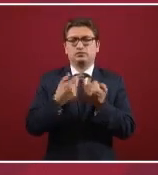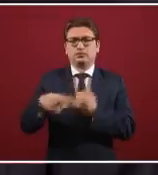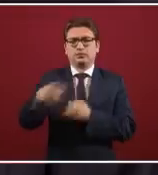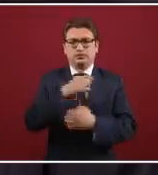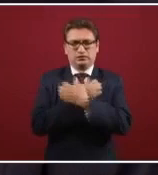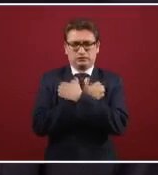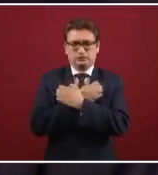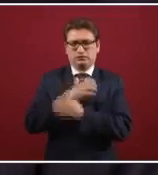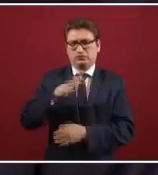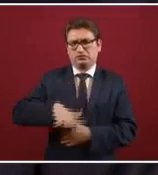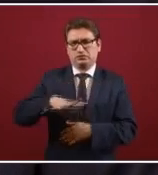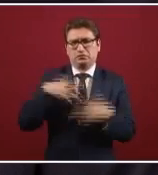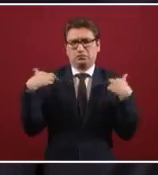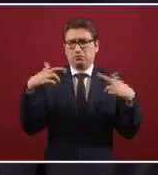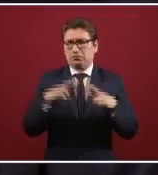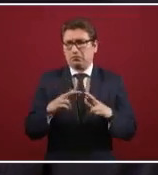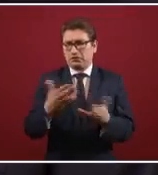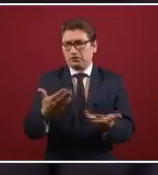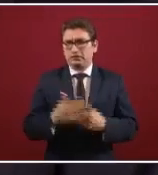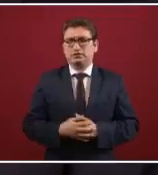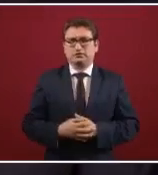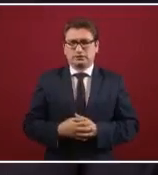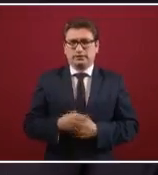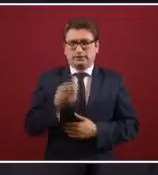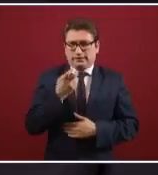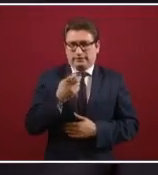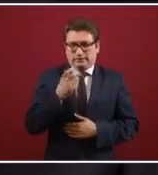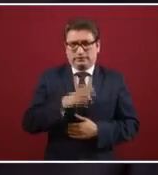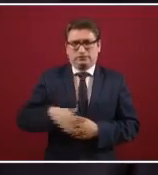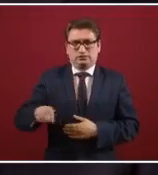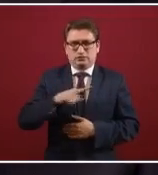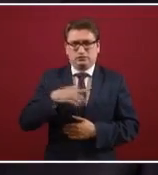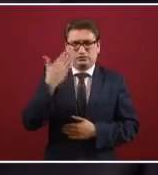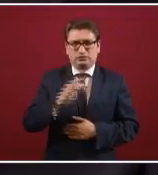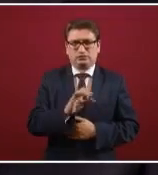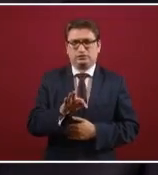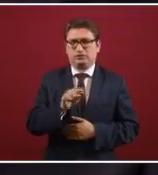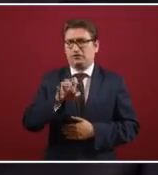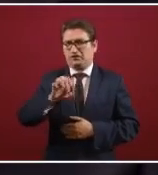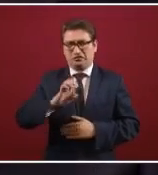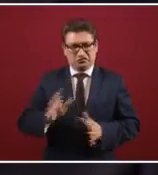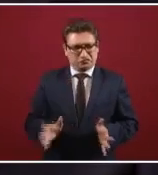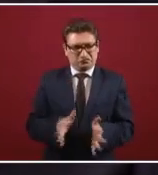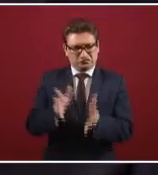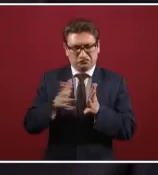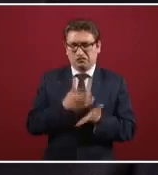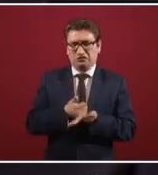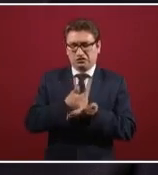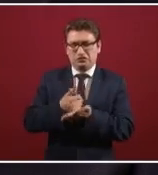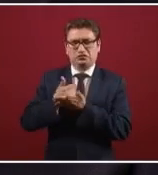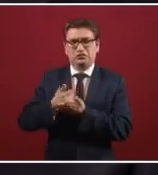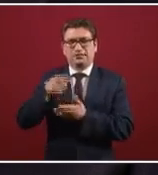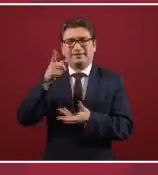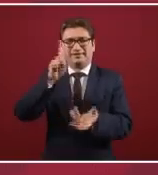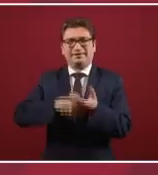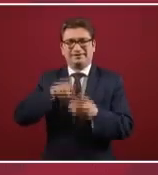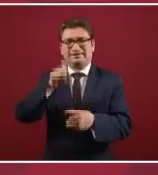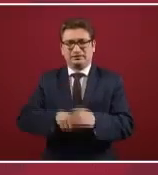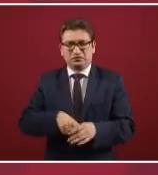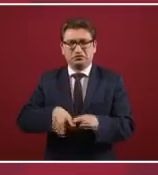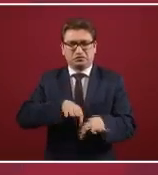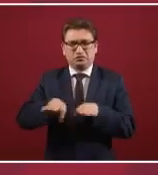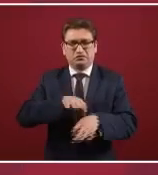los maestros vamos a sacar adelante la comisión federal de electricidad con los trabajadores electricistas